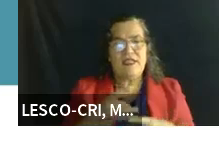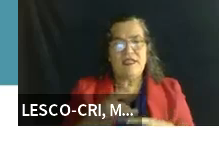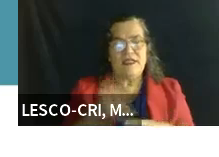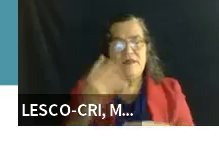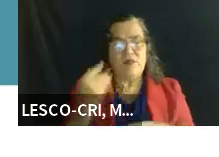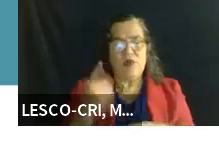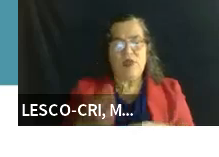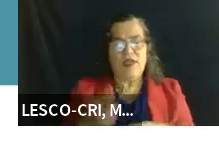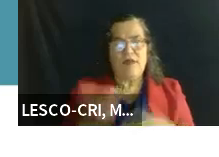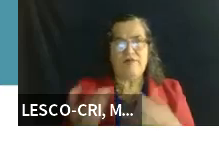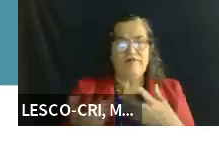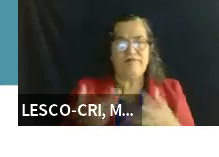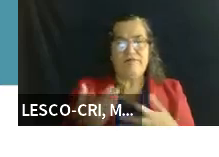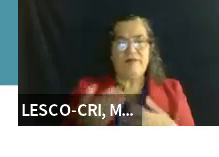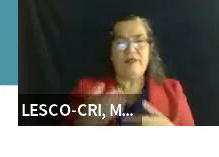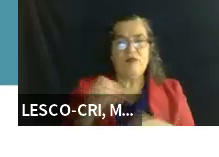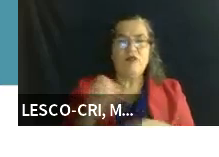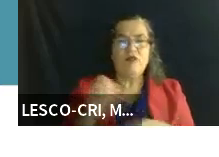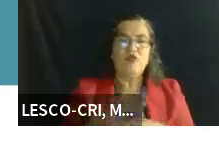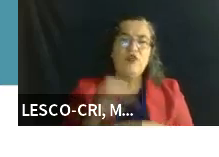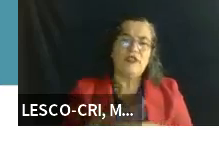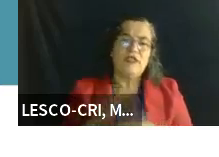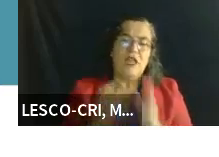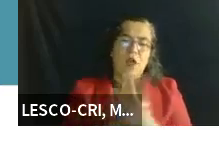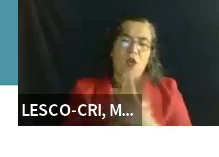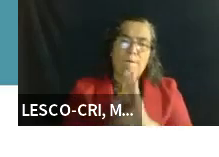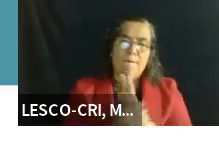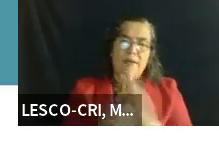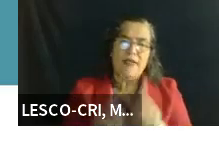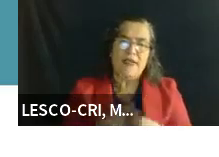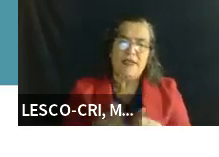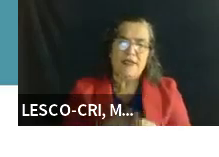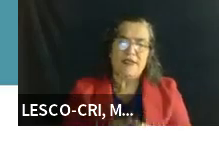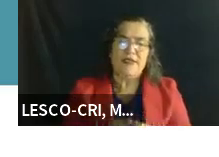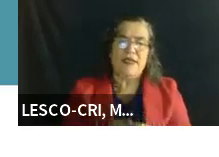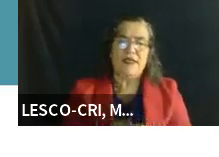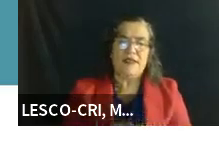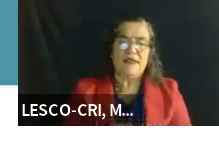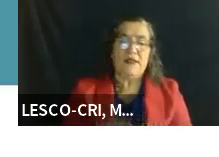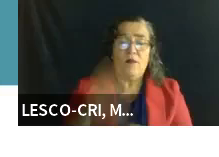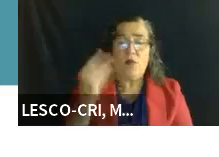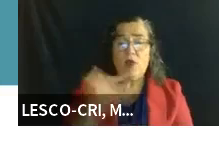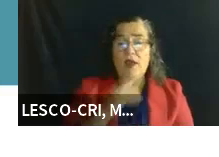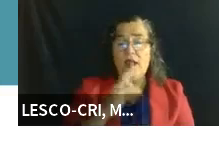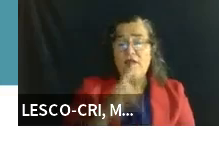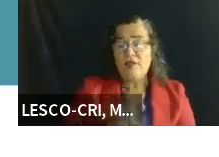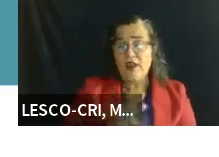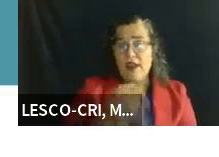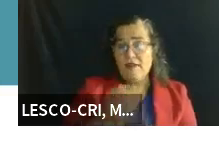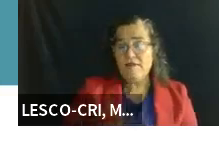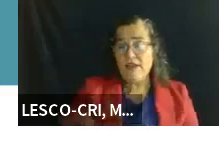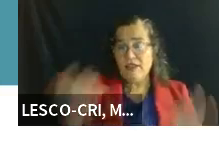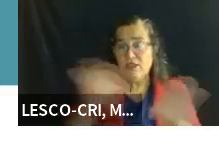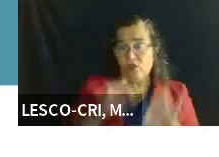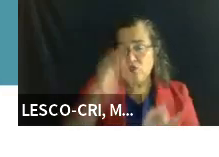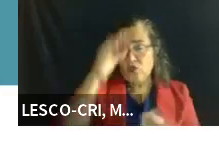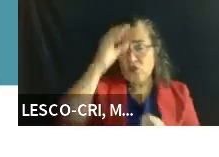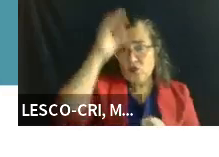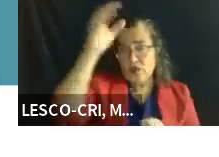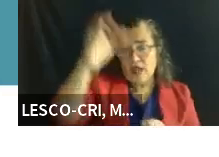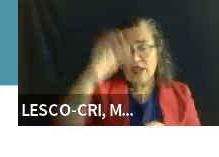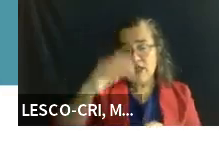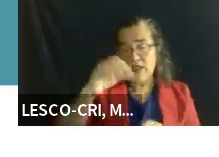porque estamos orientándonos a competencias también diversas, porque la relevancia cultural y social de los